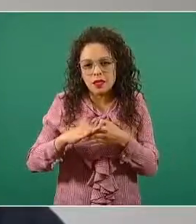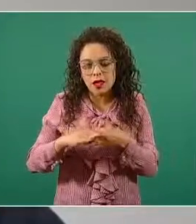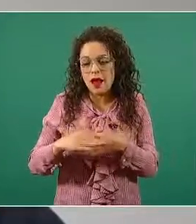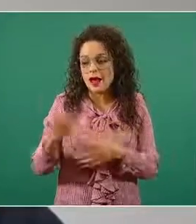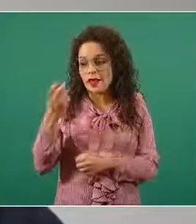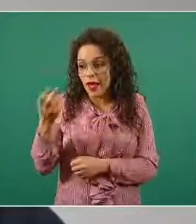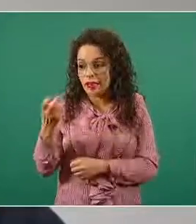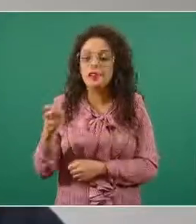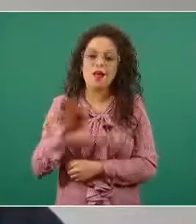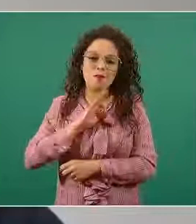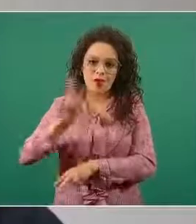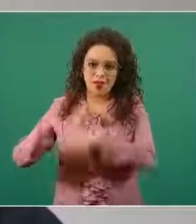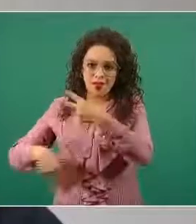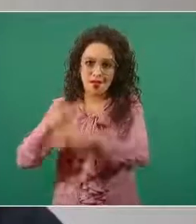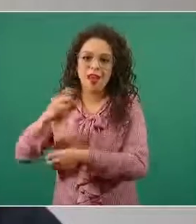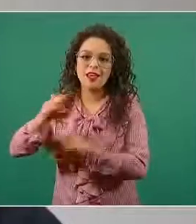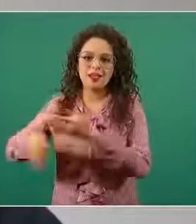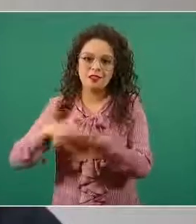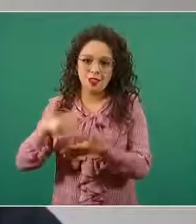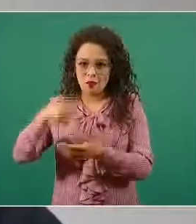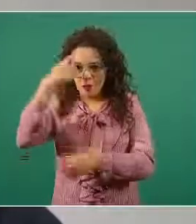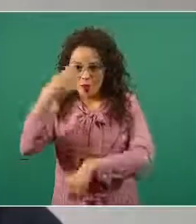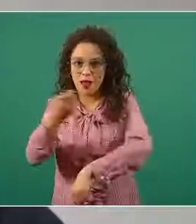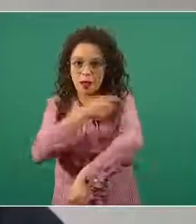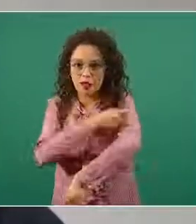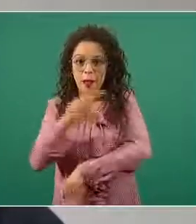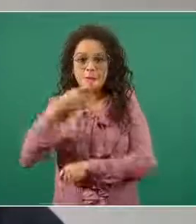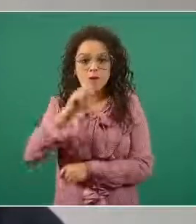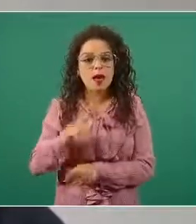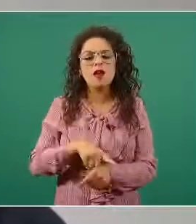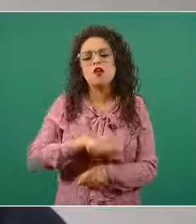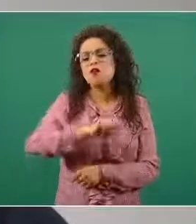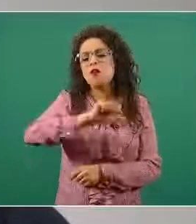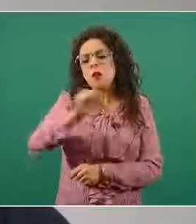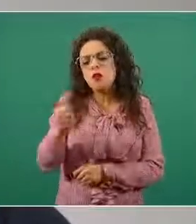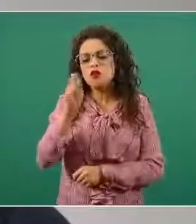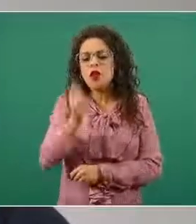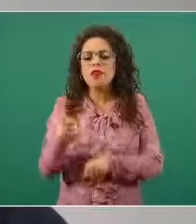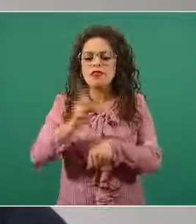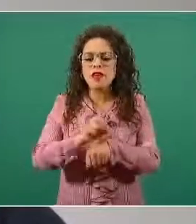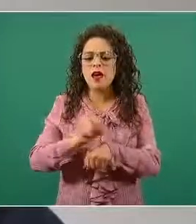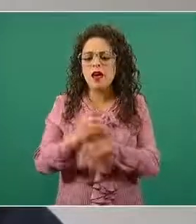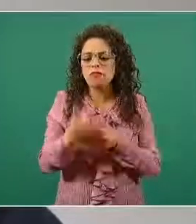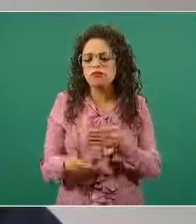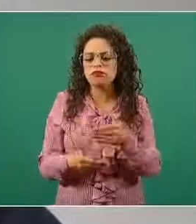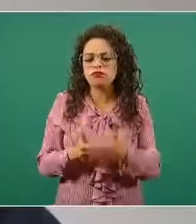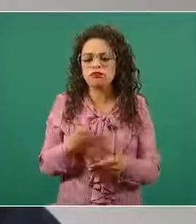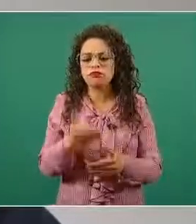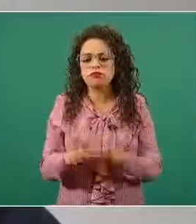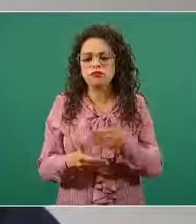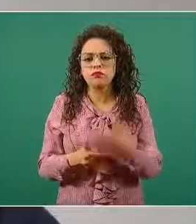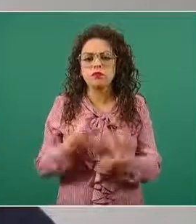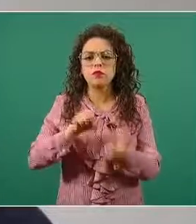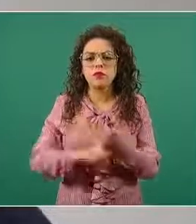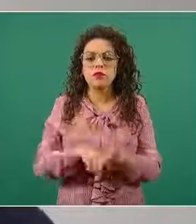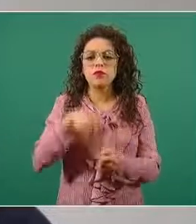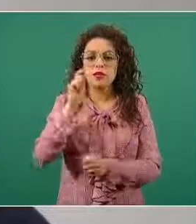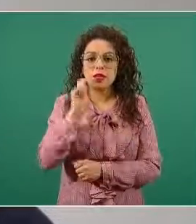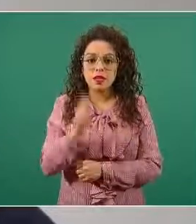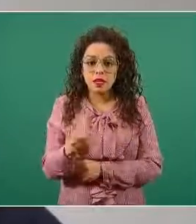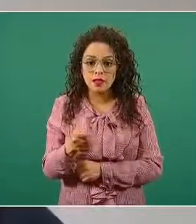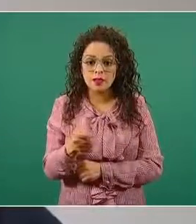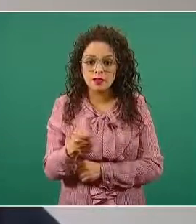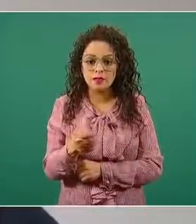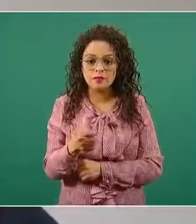cercano, y en la medida que sigue avanzando los demás días, incrementan un poco los retos también de movilidad. Ponemos por